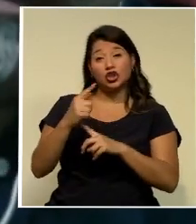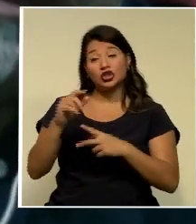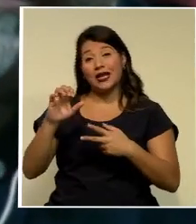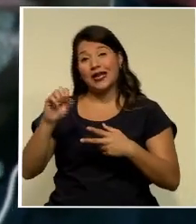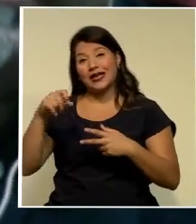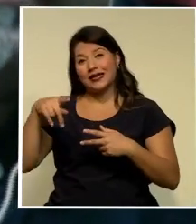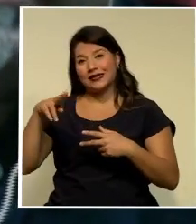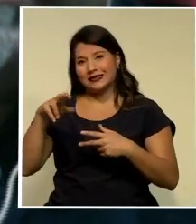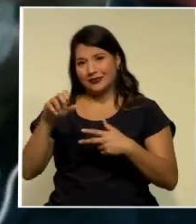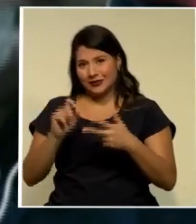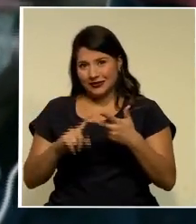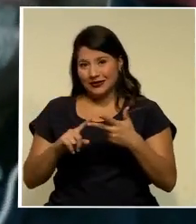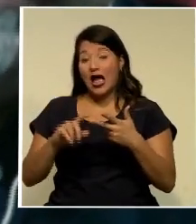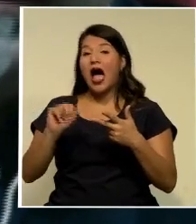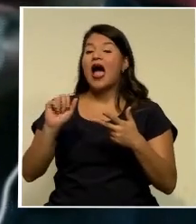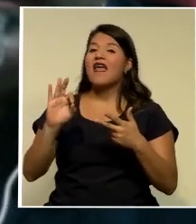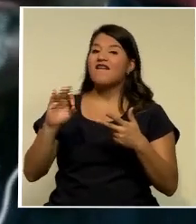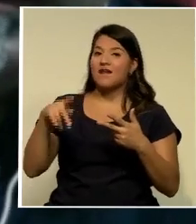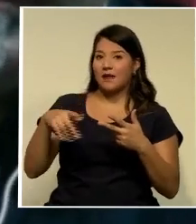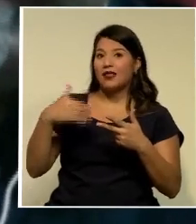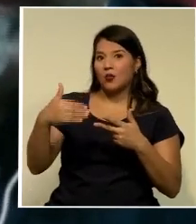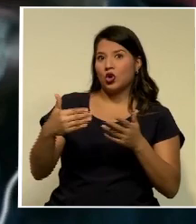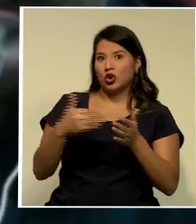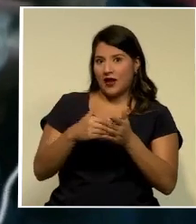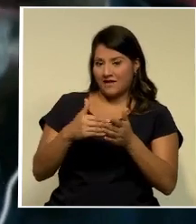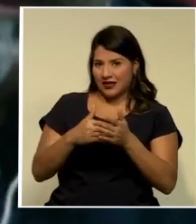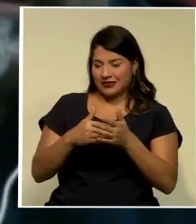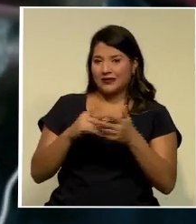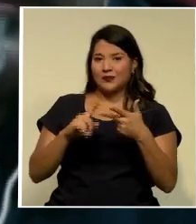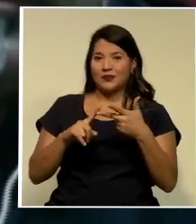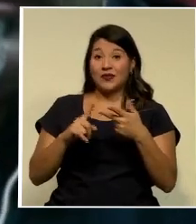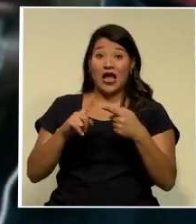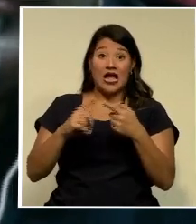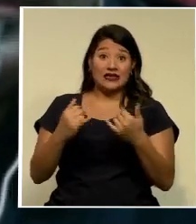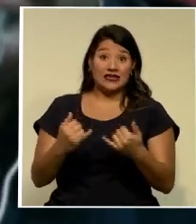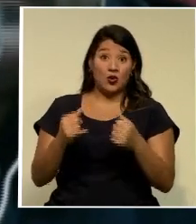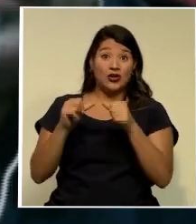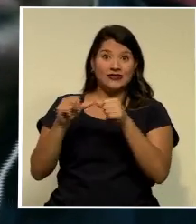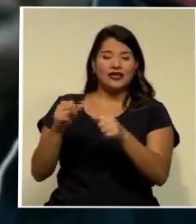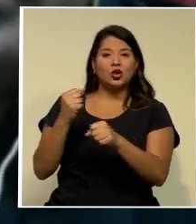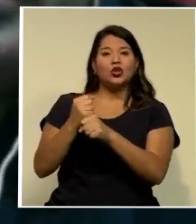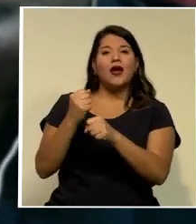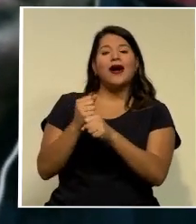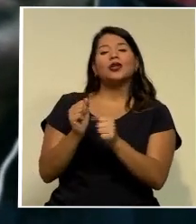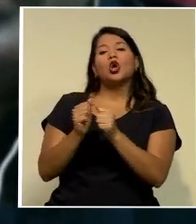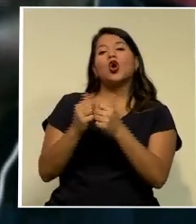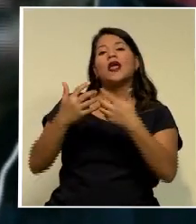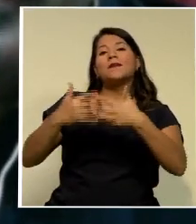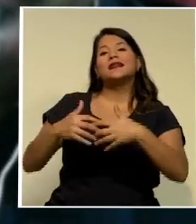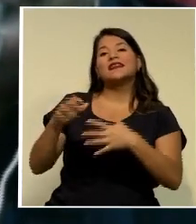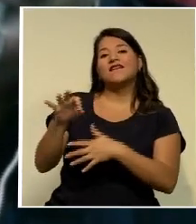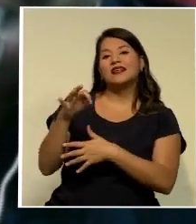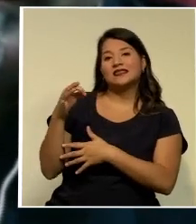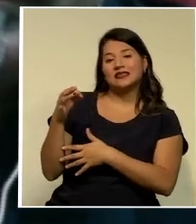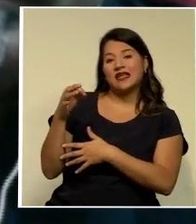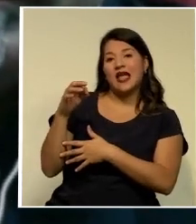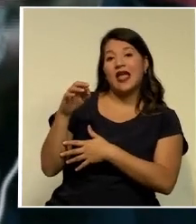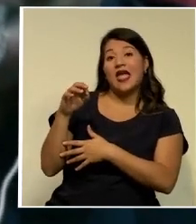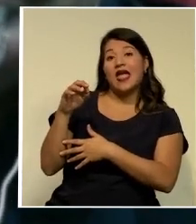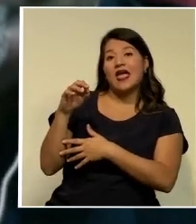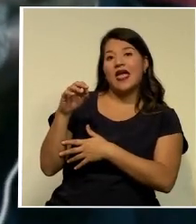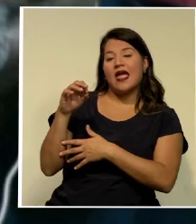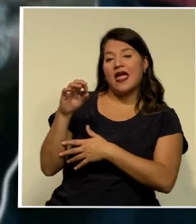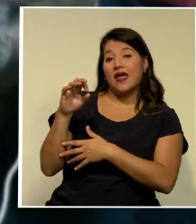luego volví a AFP. Y hasta la fecha trabajo con la agencia francesa de prensa, que es la AFP.